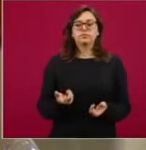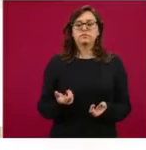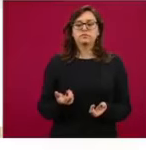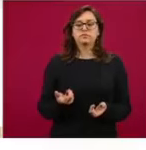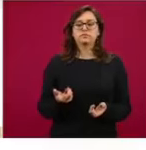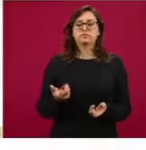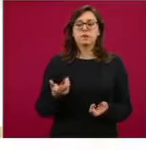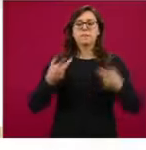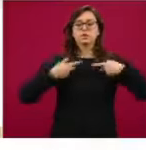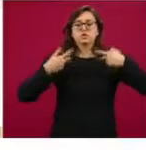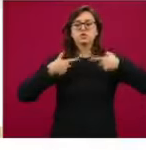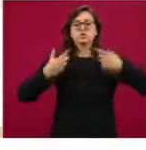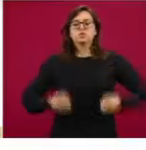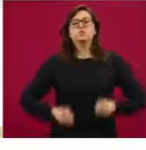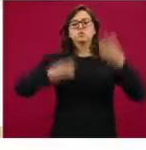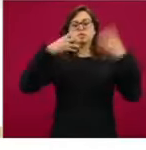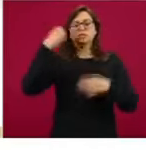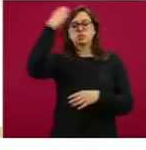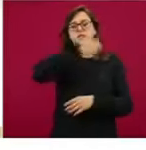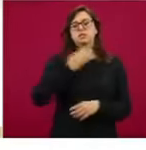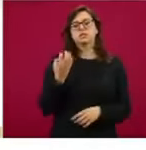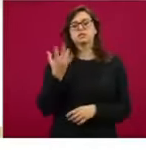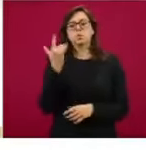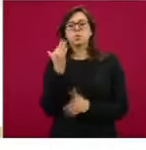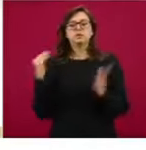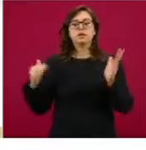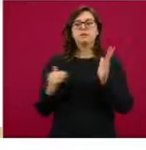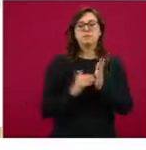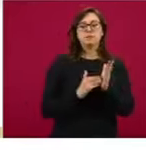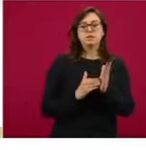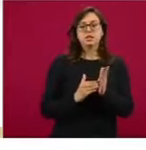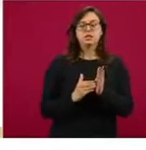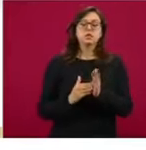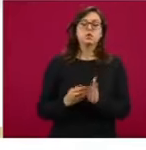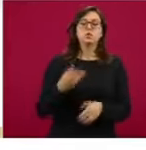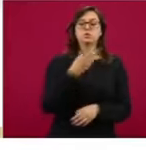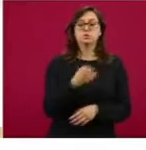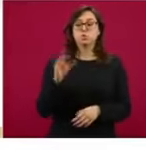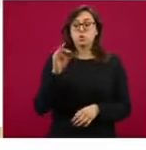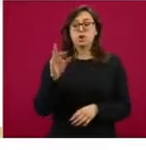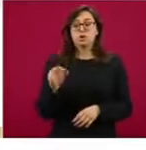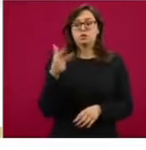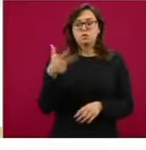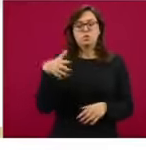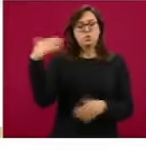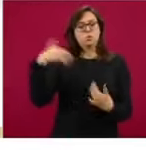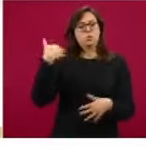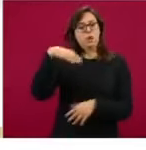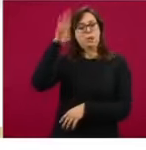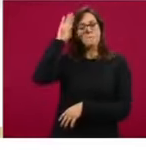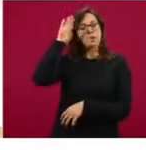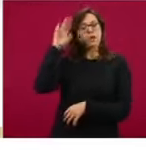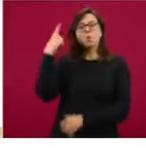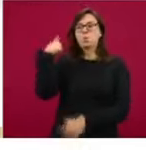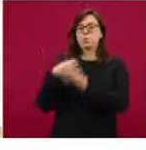50.448 sustentantes, aplicantes. Es una cifra récord. El año pasado fueron